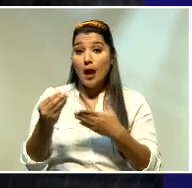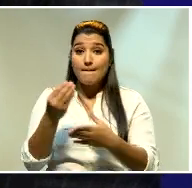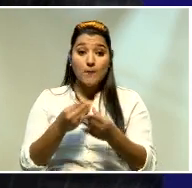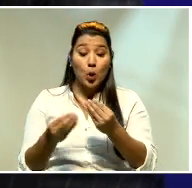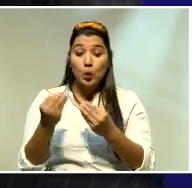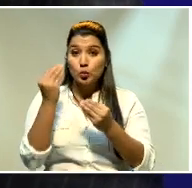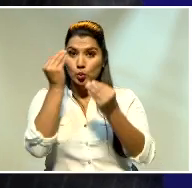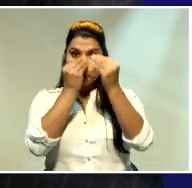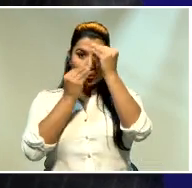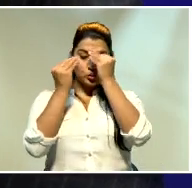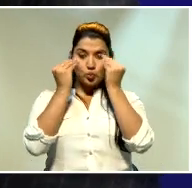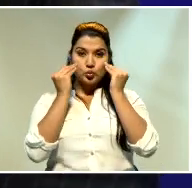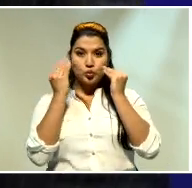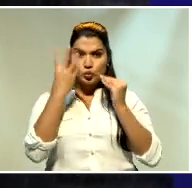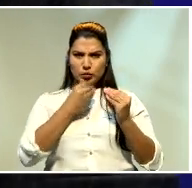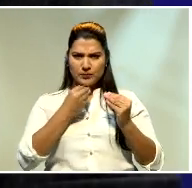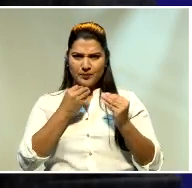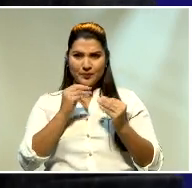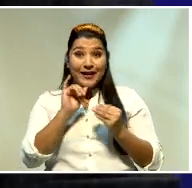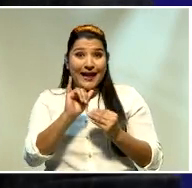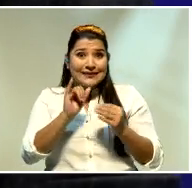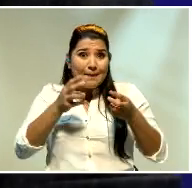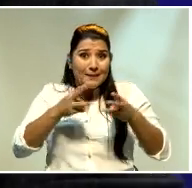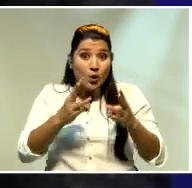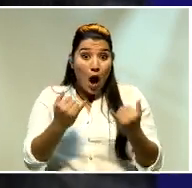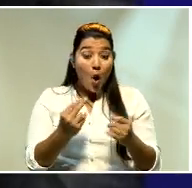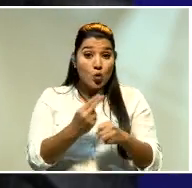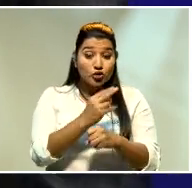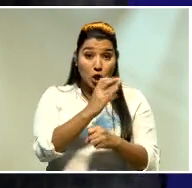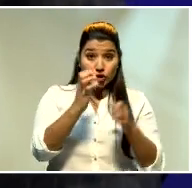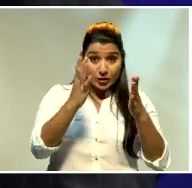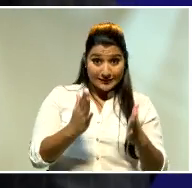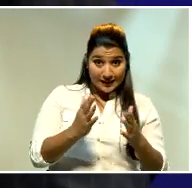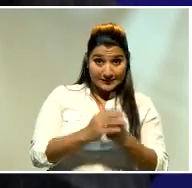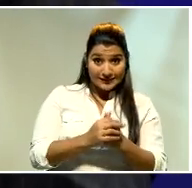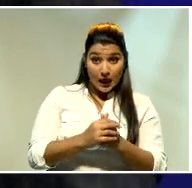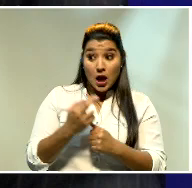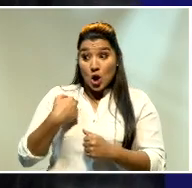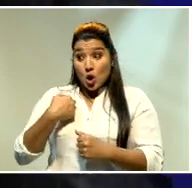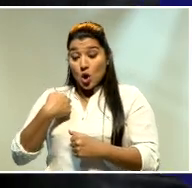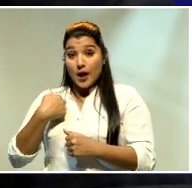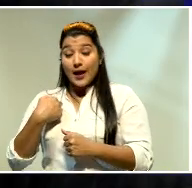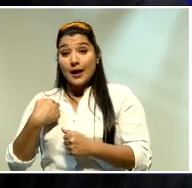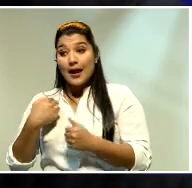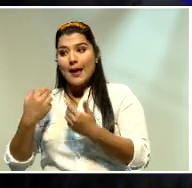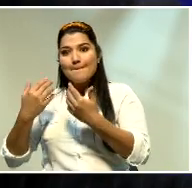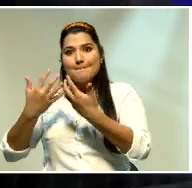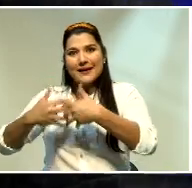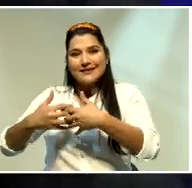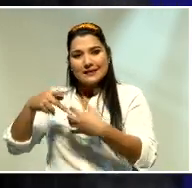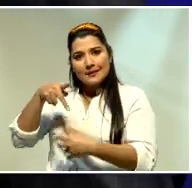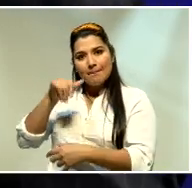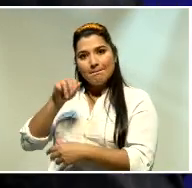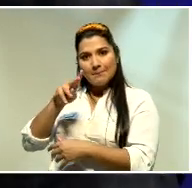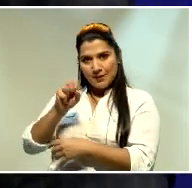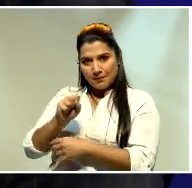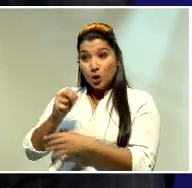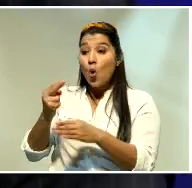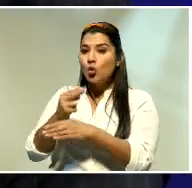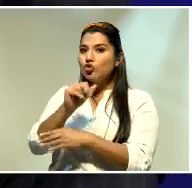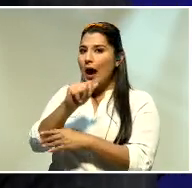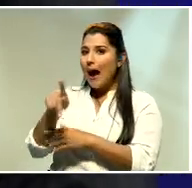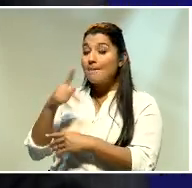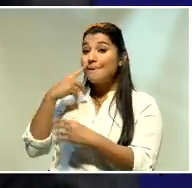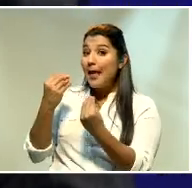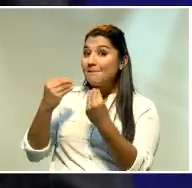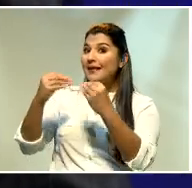de belleza, y esos son los mecanismos que están usando. Incluso nuestros emprendedores están usando esas plataformas para vender sin tener